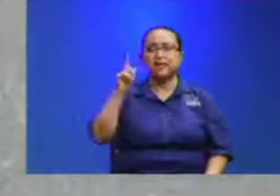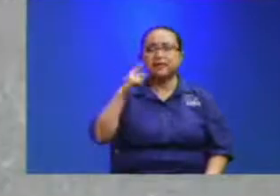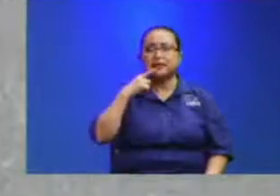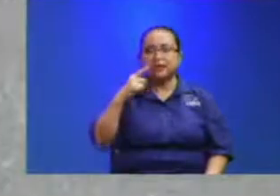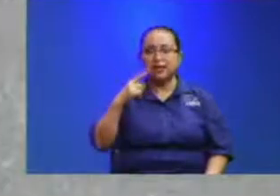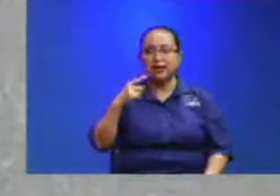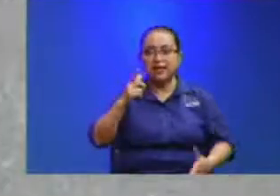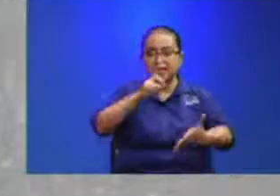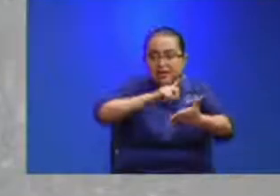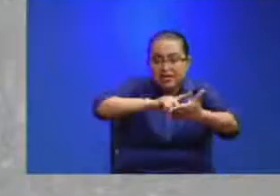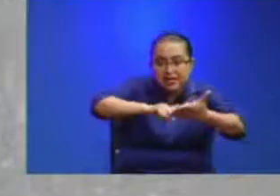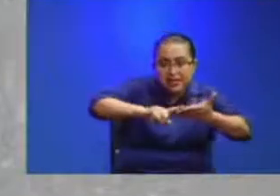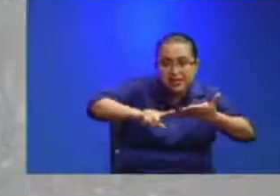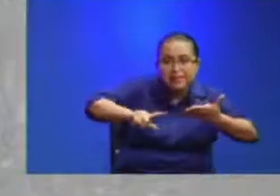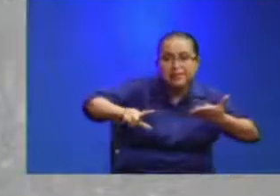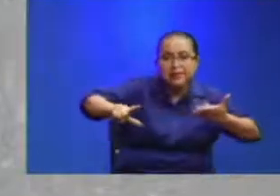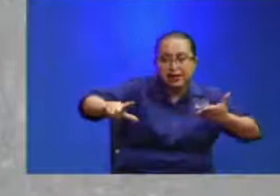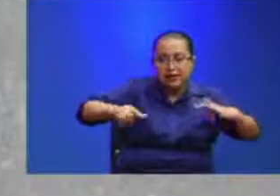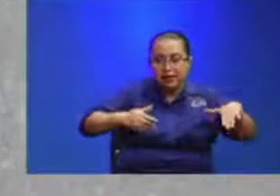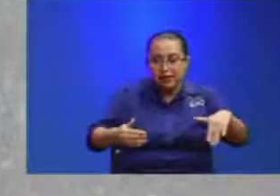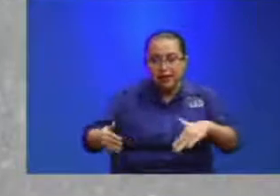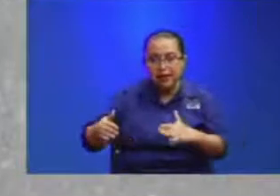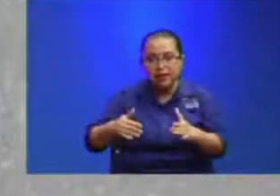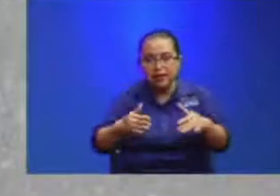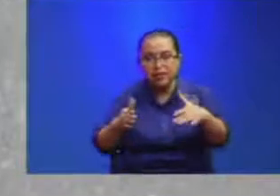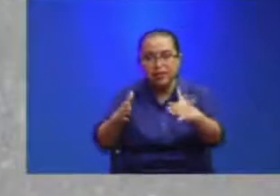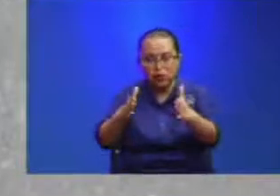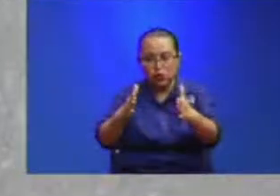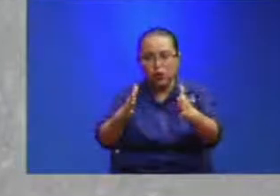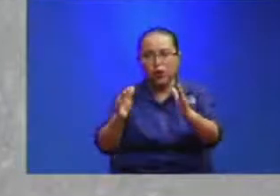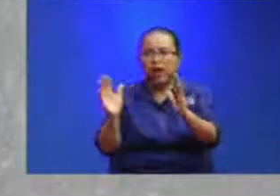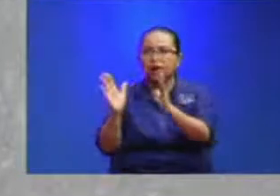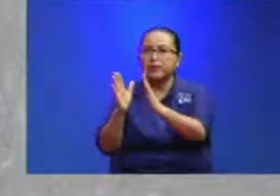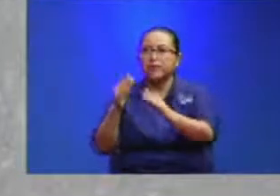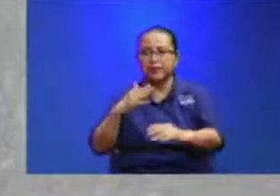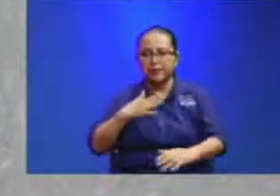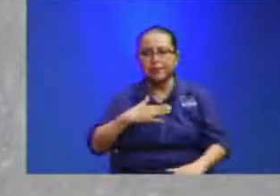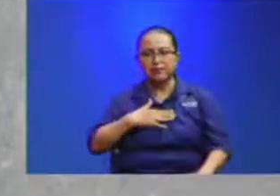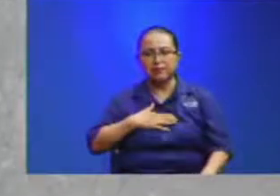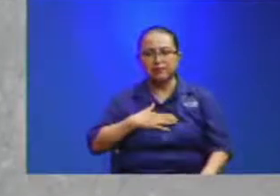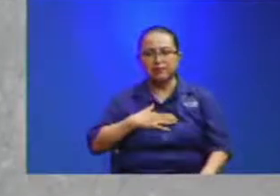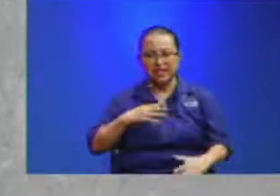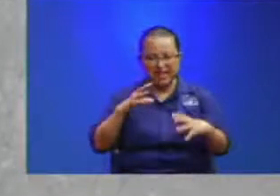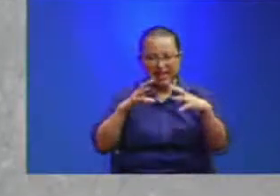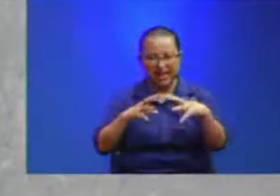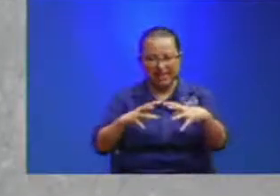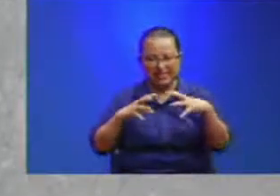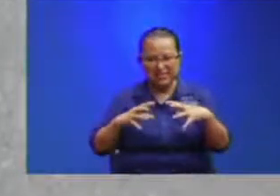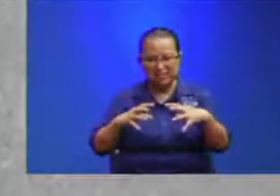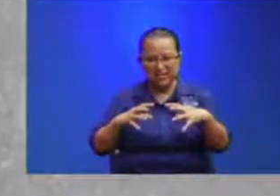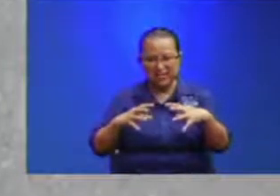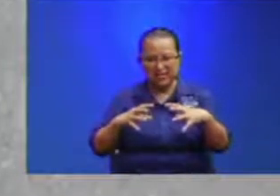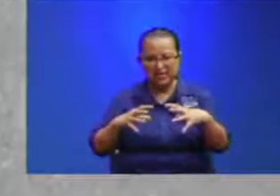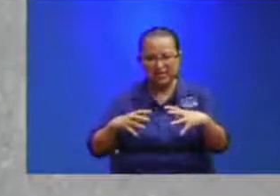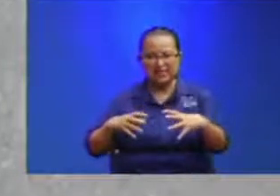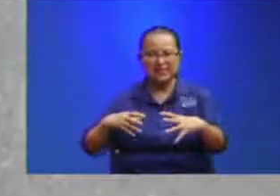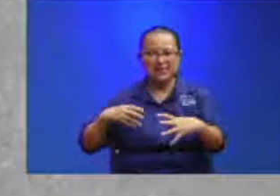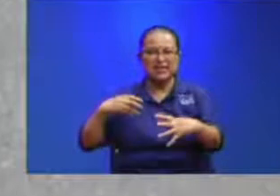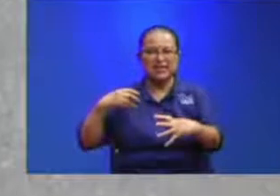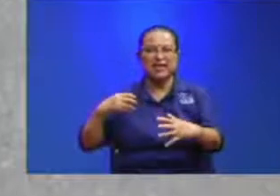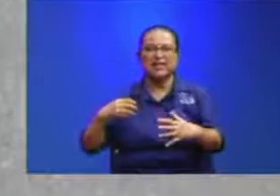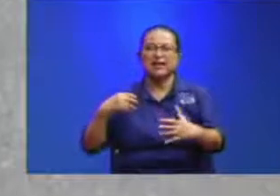limpia en el camino delante de mí remueven las piedras de tropiezo